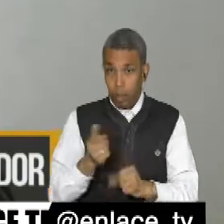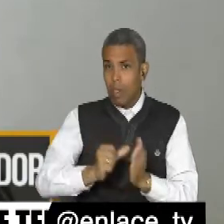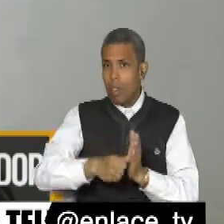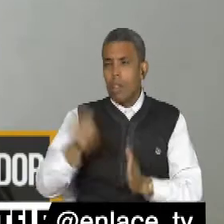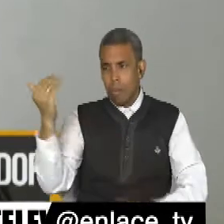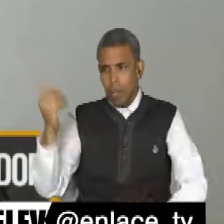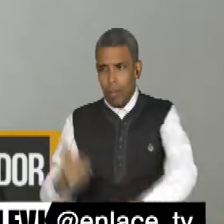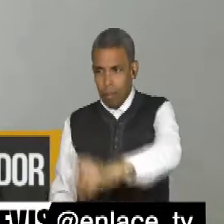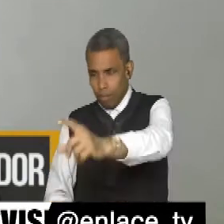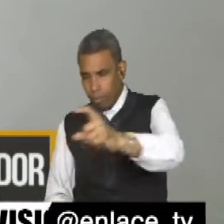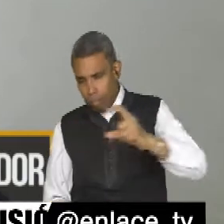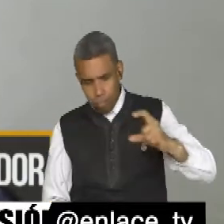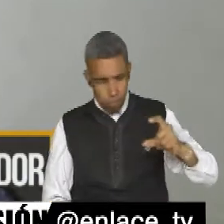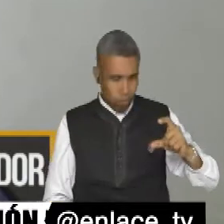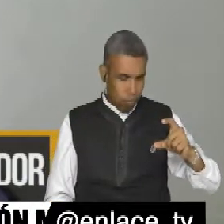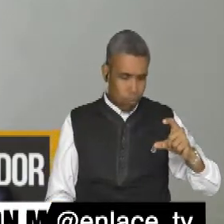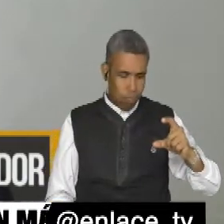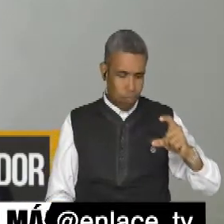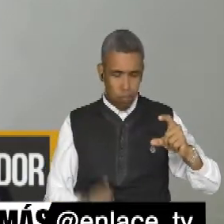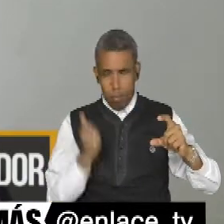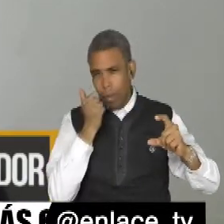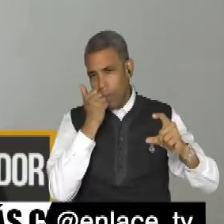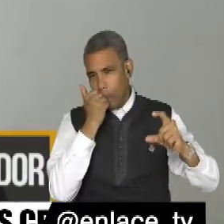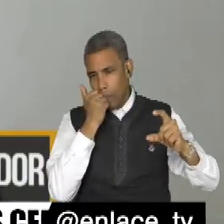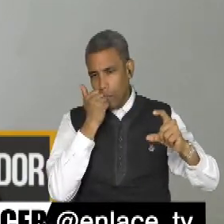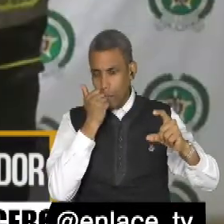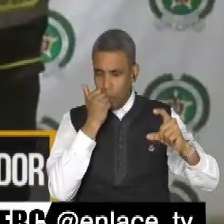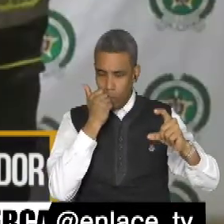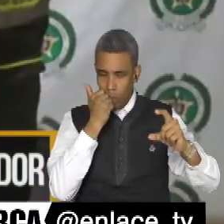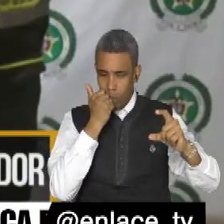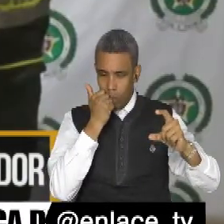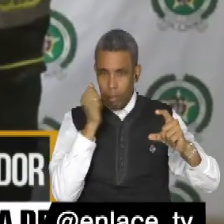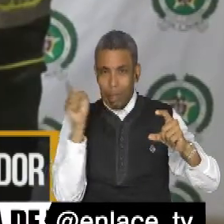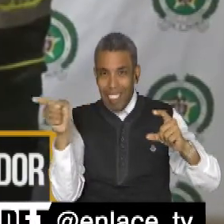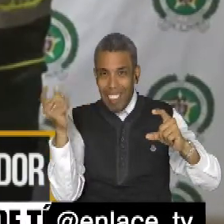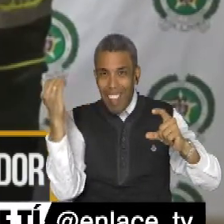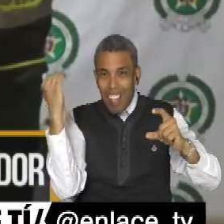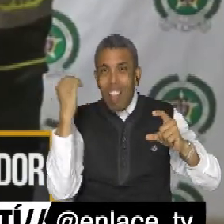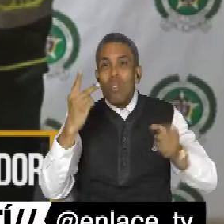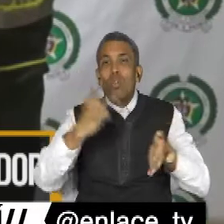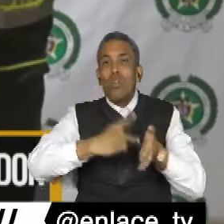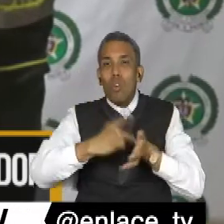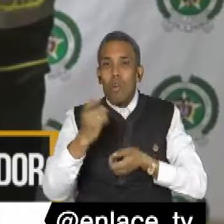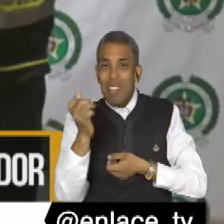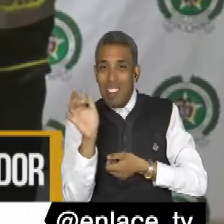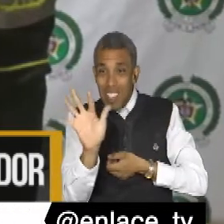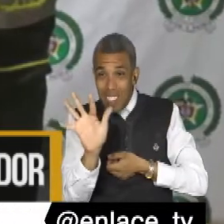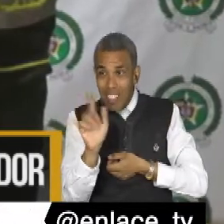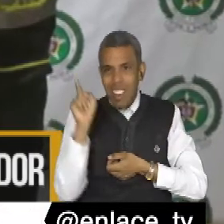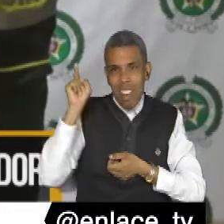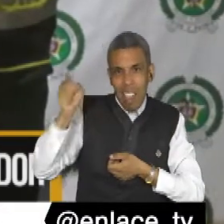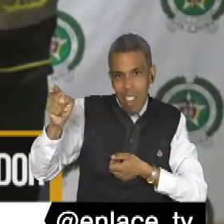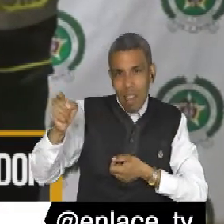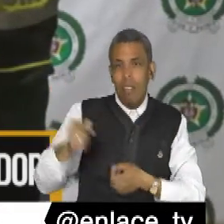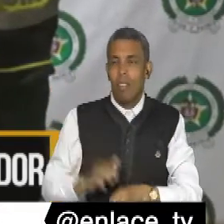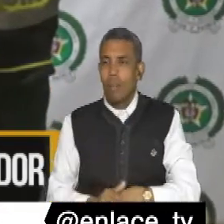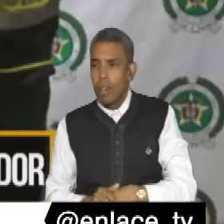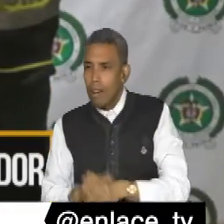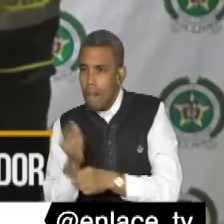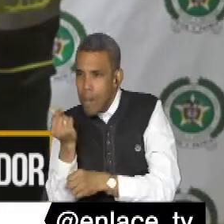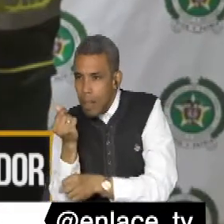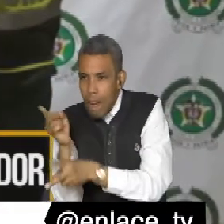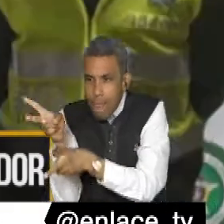extorsión. Los hechos se habían suscitado en el año 2015. Allí se capturó en flagrancia a un sujeto que